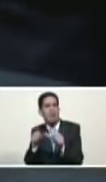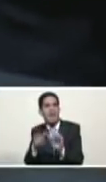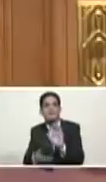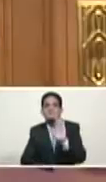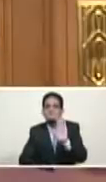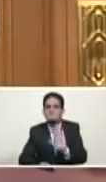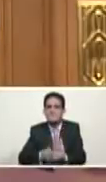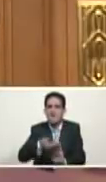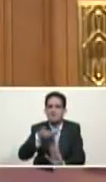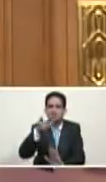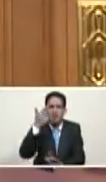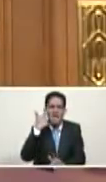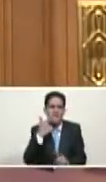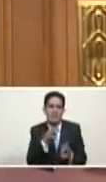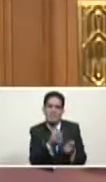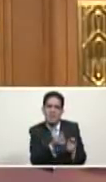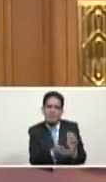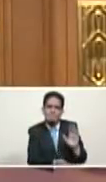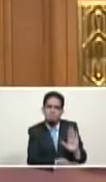metieron.